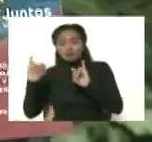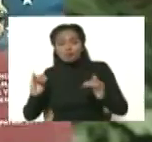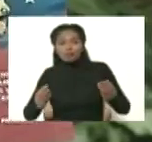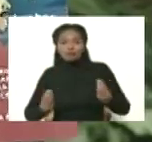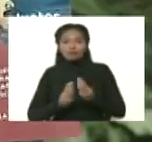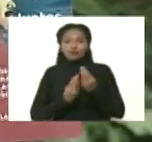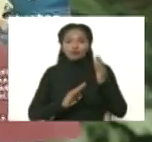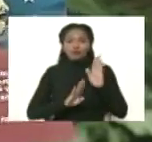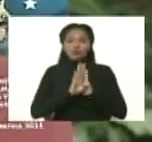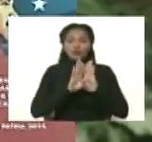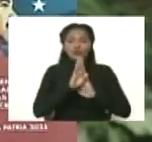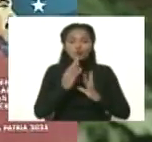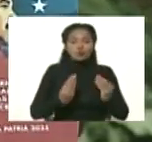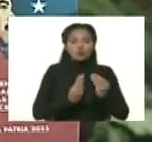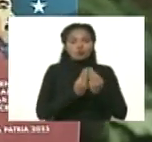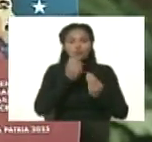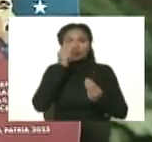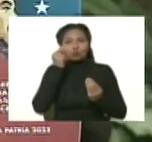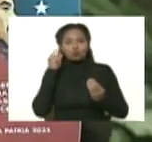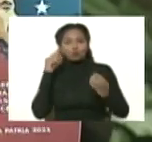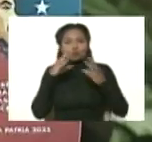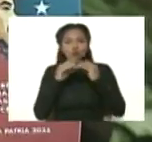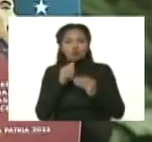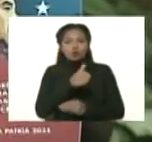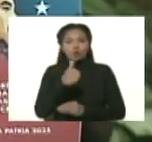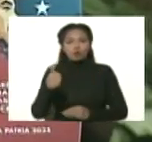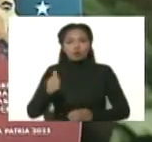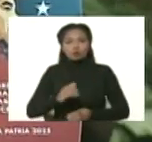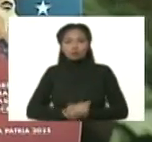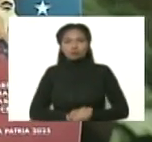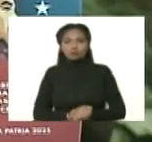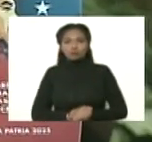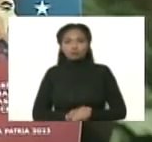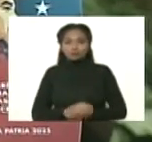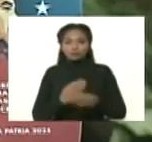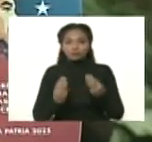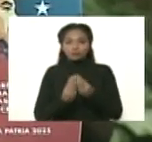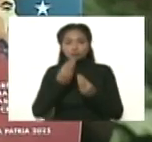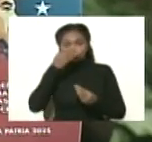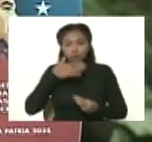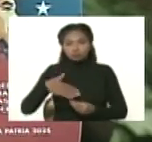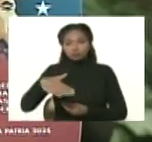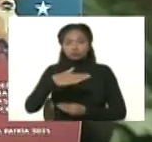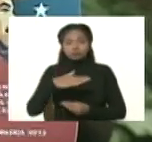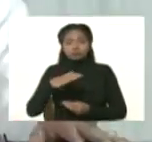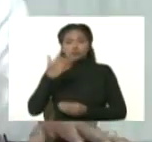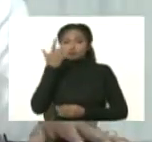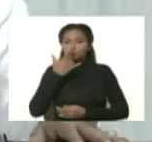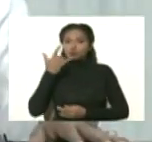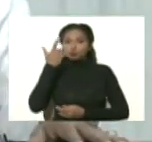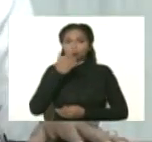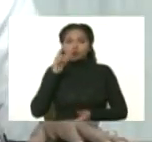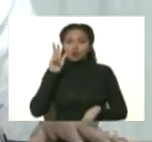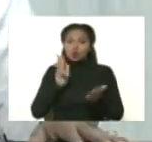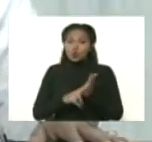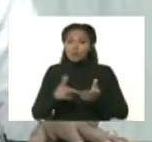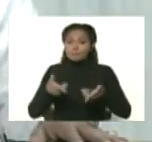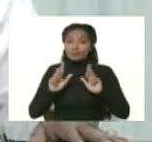juntas y juntos, todas, el Ejecutivo acompañado de su pueblo afrovenezolano.